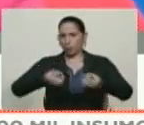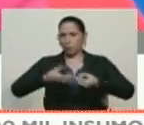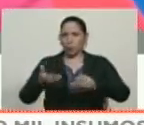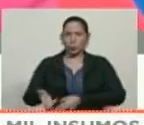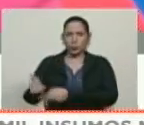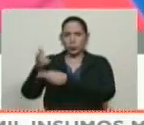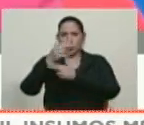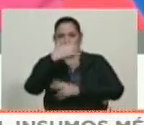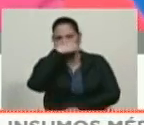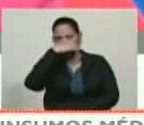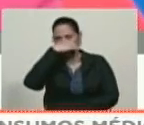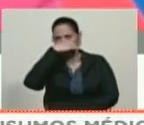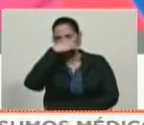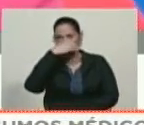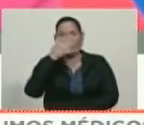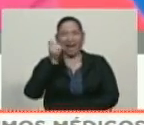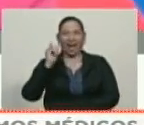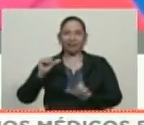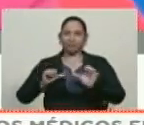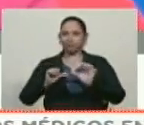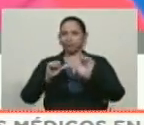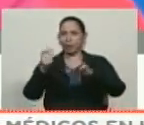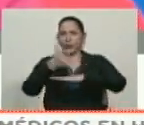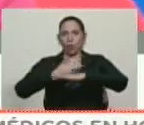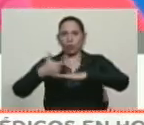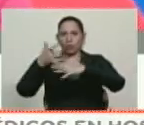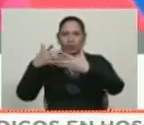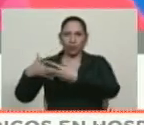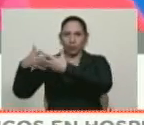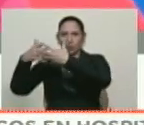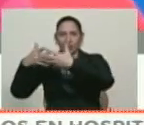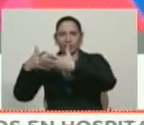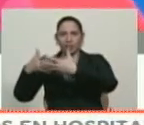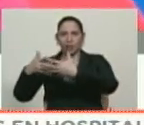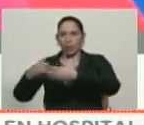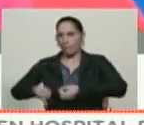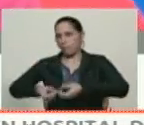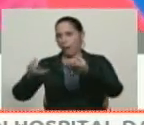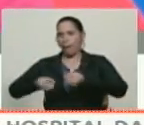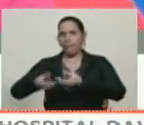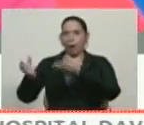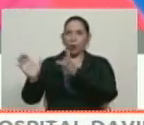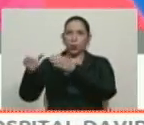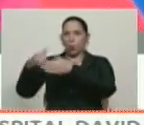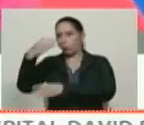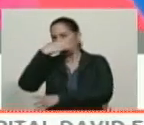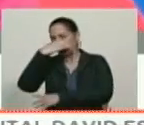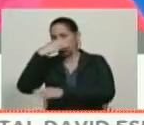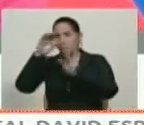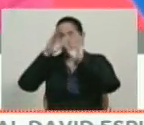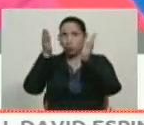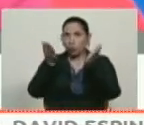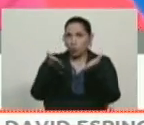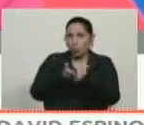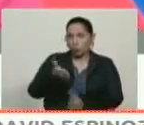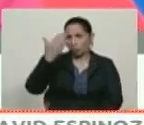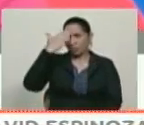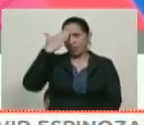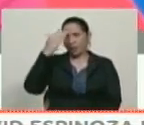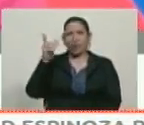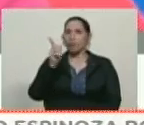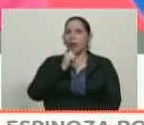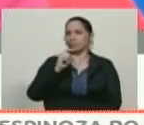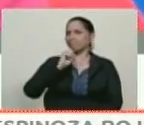tiene tradición el gobierno de los Estados Unidos, en armar a grupos terroristas. Eso el mundo entero lo sabe, no es un secreto para